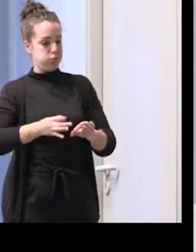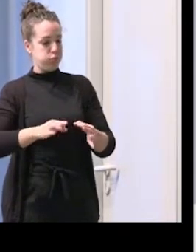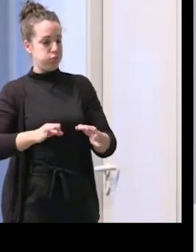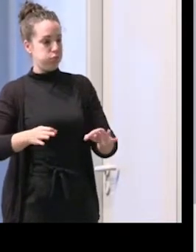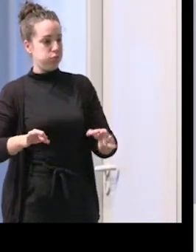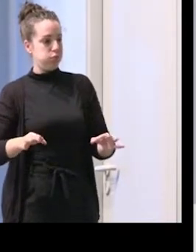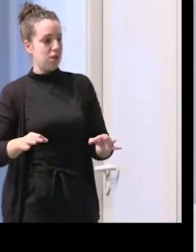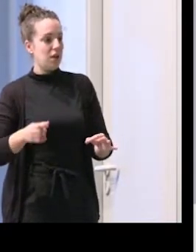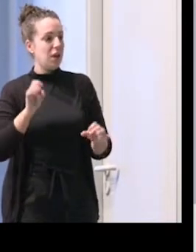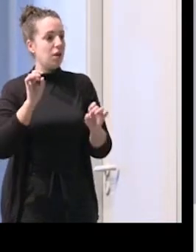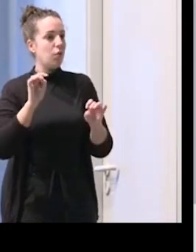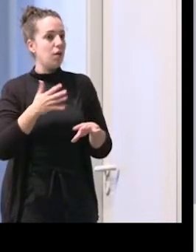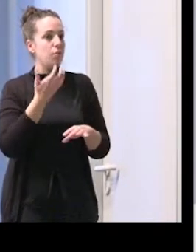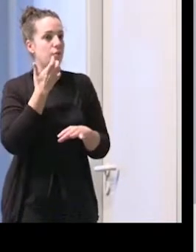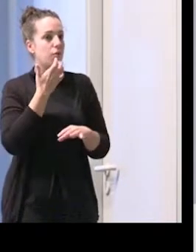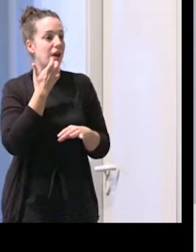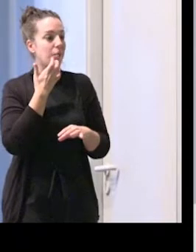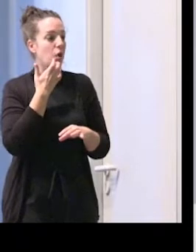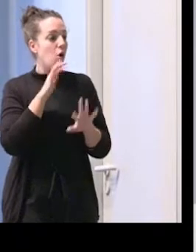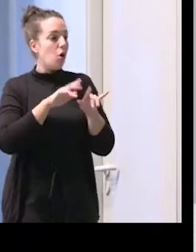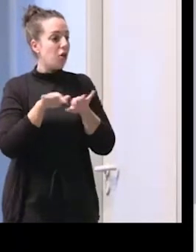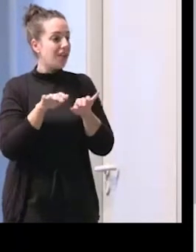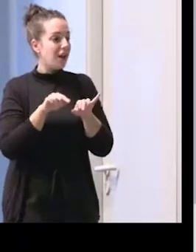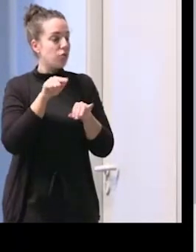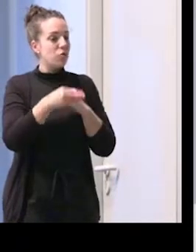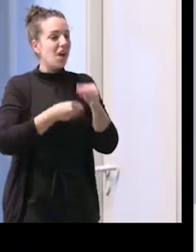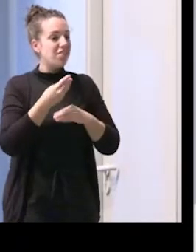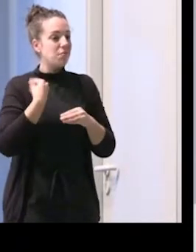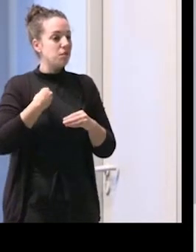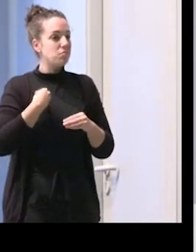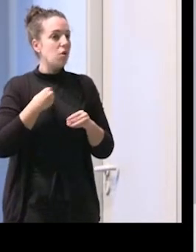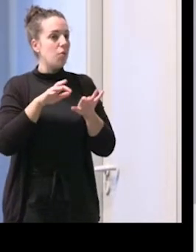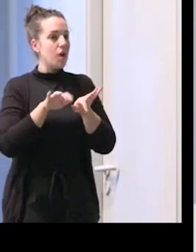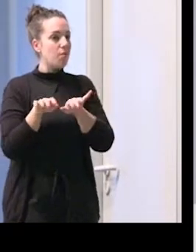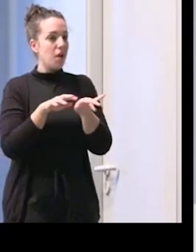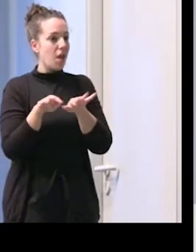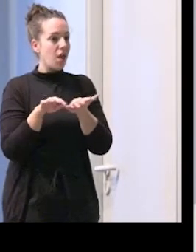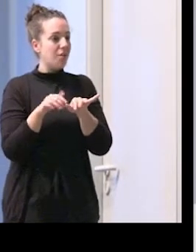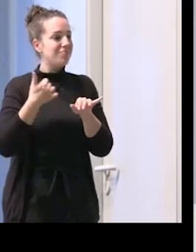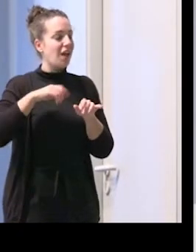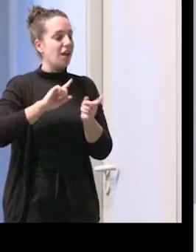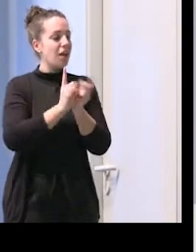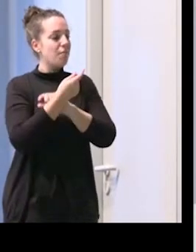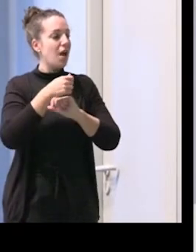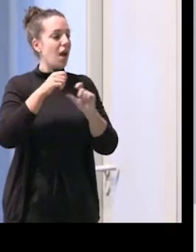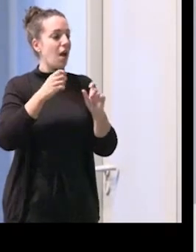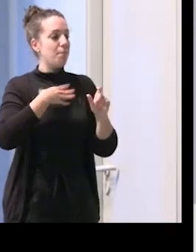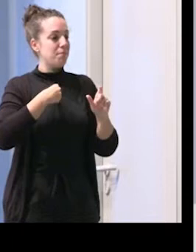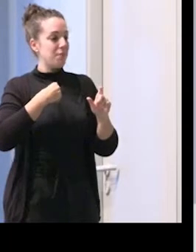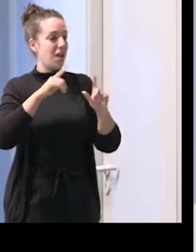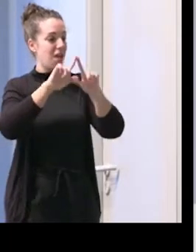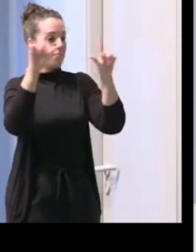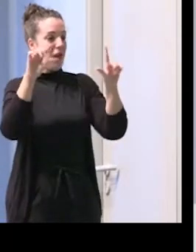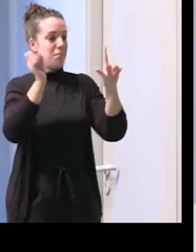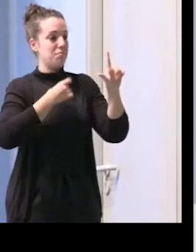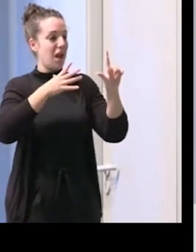uno hace el resetting de la computadora, del ordenador, se transforma en una página en blanco y se transforma en una